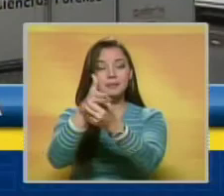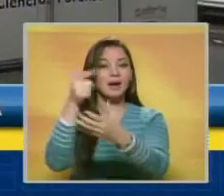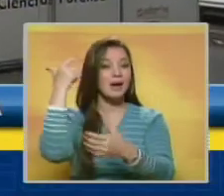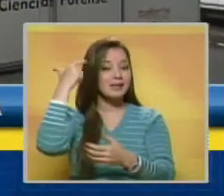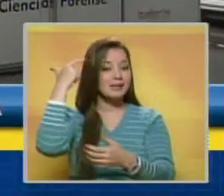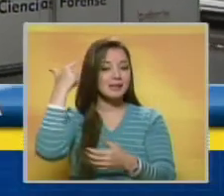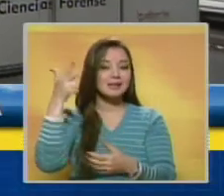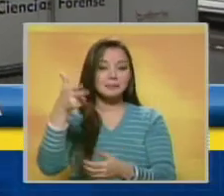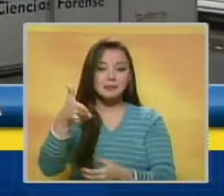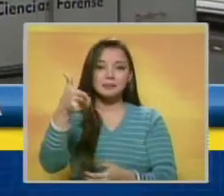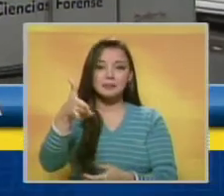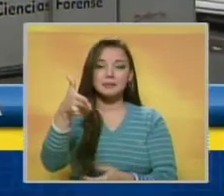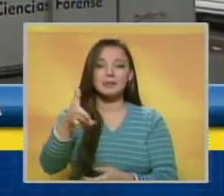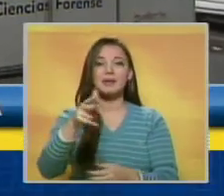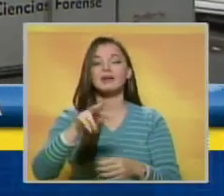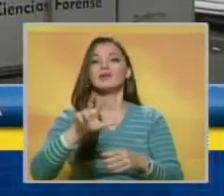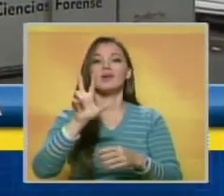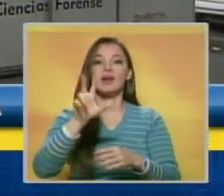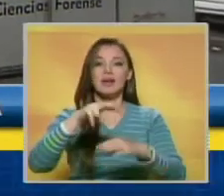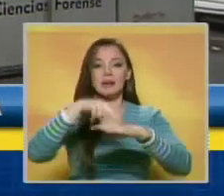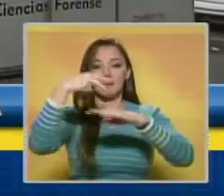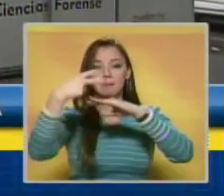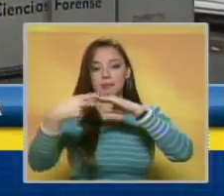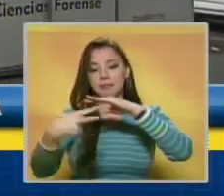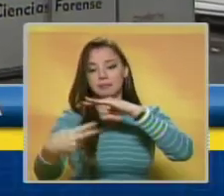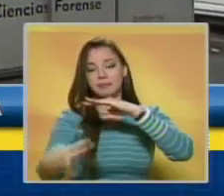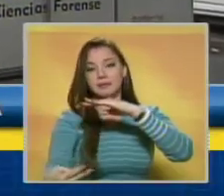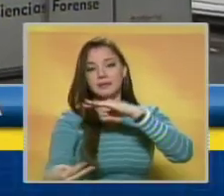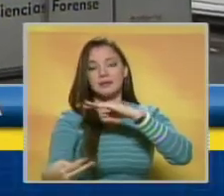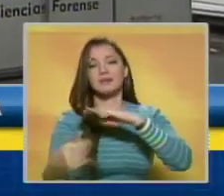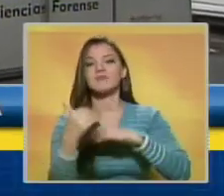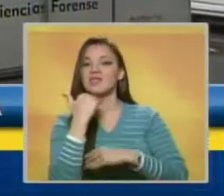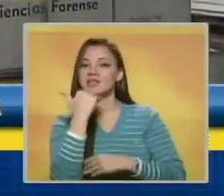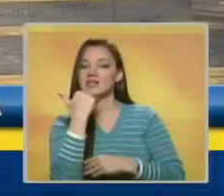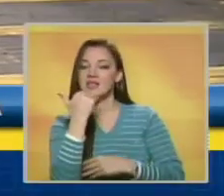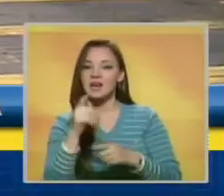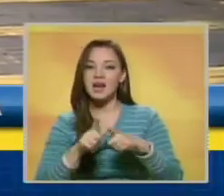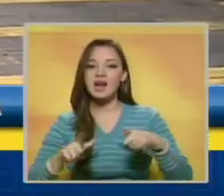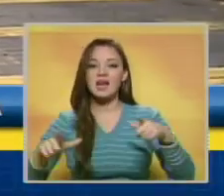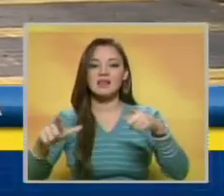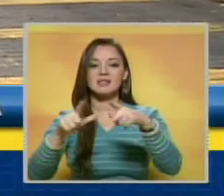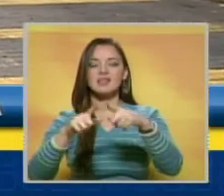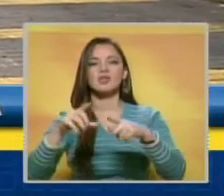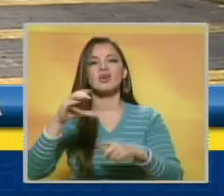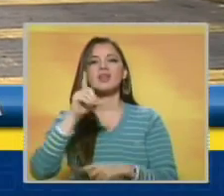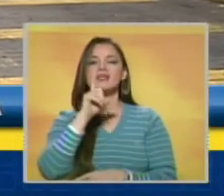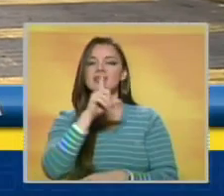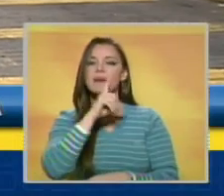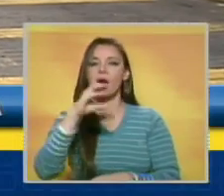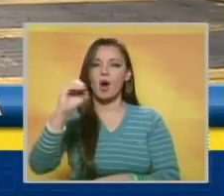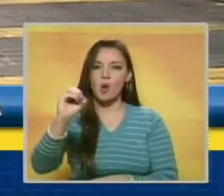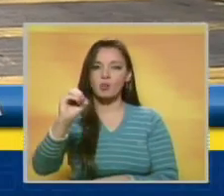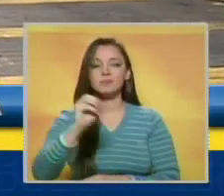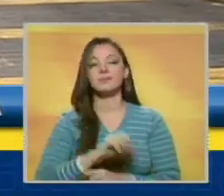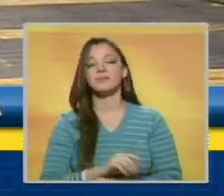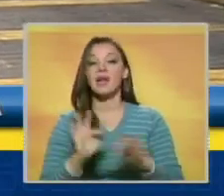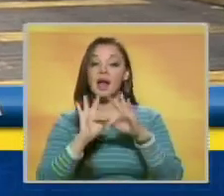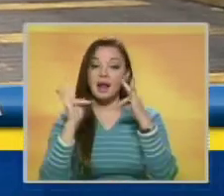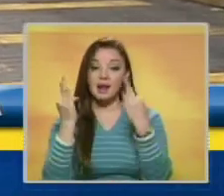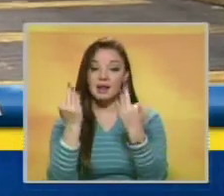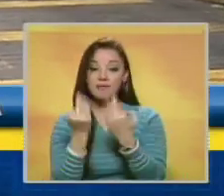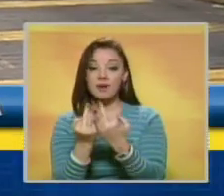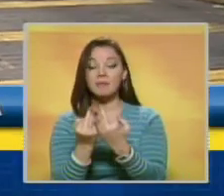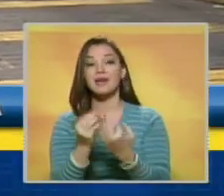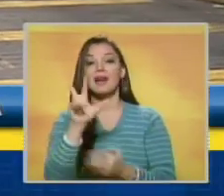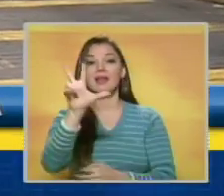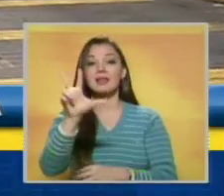cabeza y cayó por un despeñadero ubicado cerca del sector La O de Nueva Tacagua. Sus familiares tardaron más de